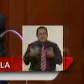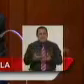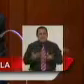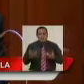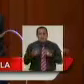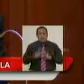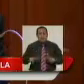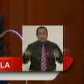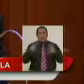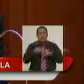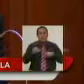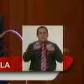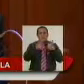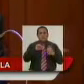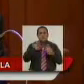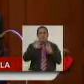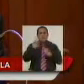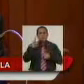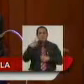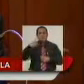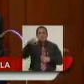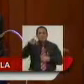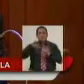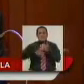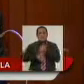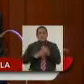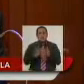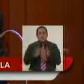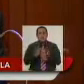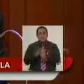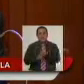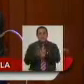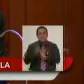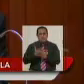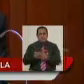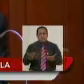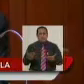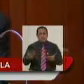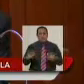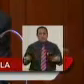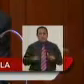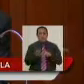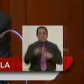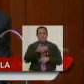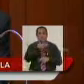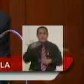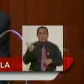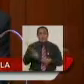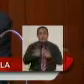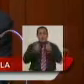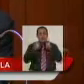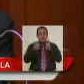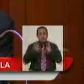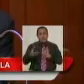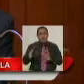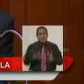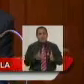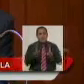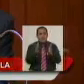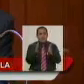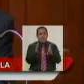un valor de 672 millones de soles. Asimismo, se ha mejorado notablemente la seguridad en